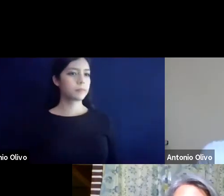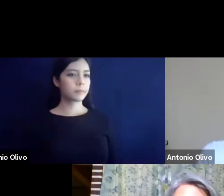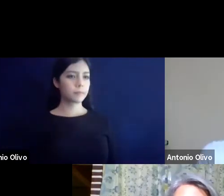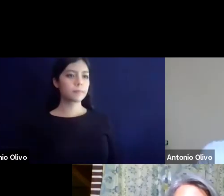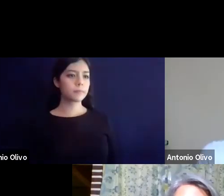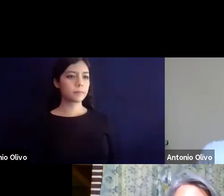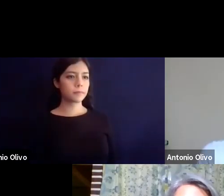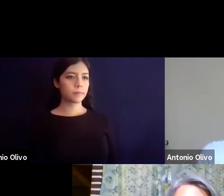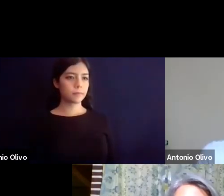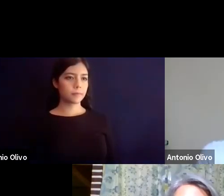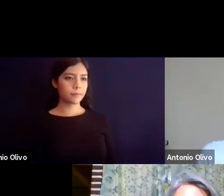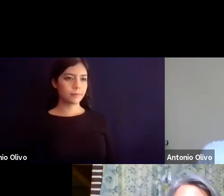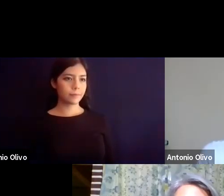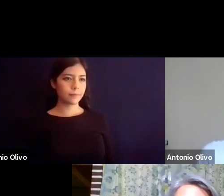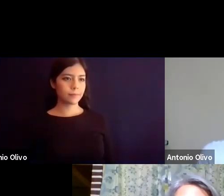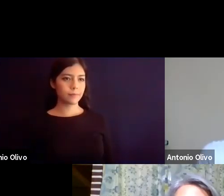Elizabeth.